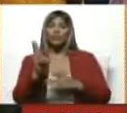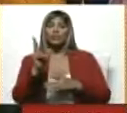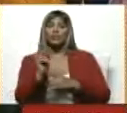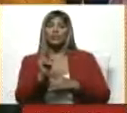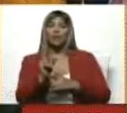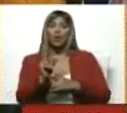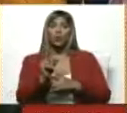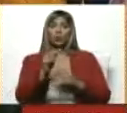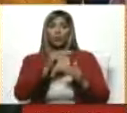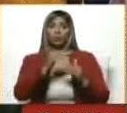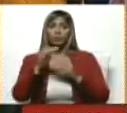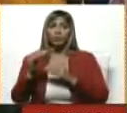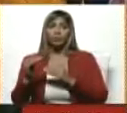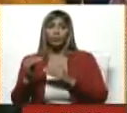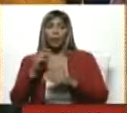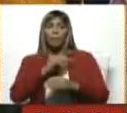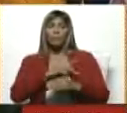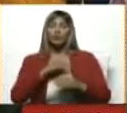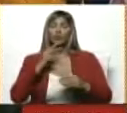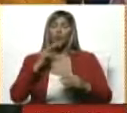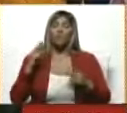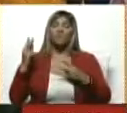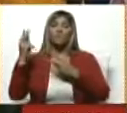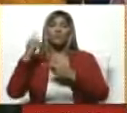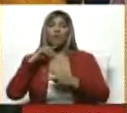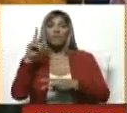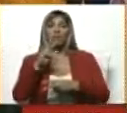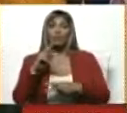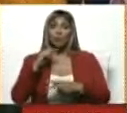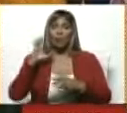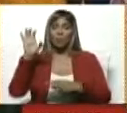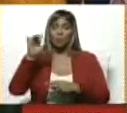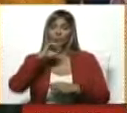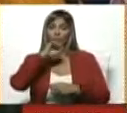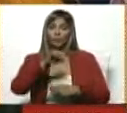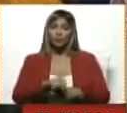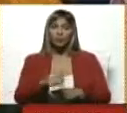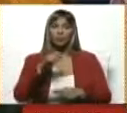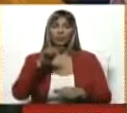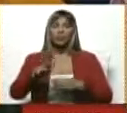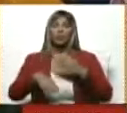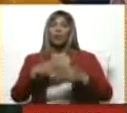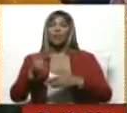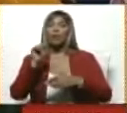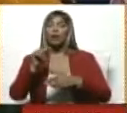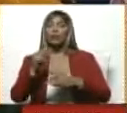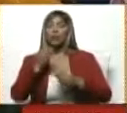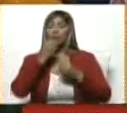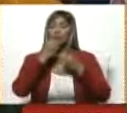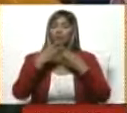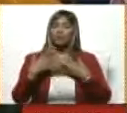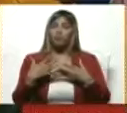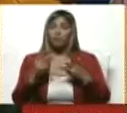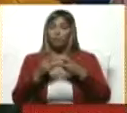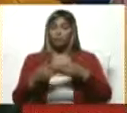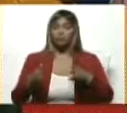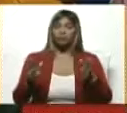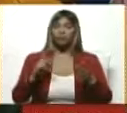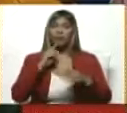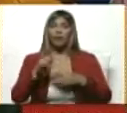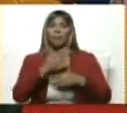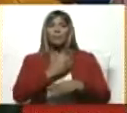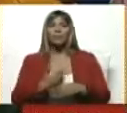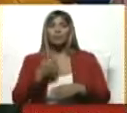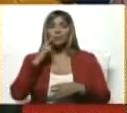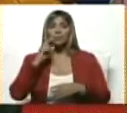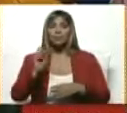segundo capítulo de la gran misión Viva Venezuela, mi patria querida, después de esa apoteósica inauguración por parte del